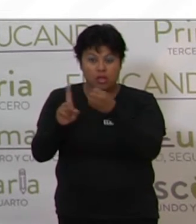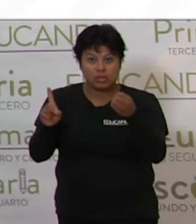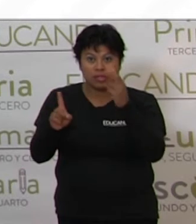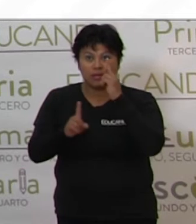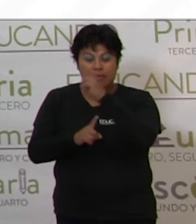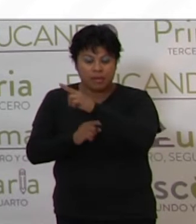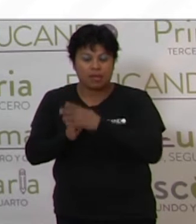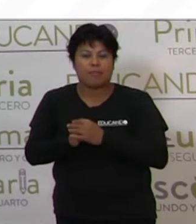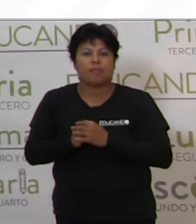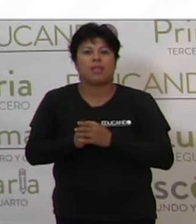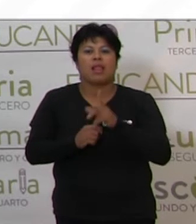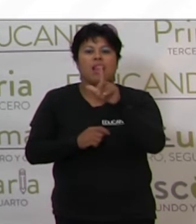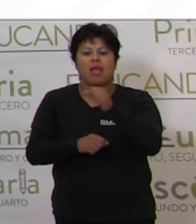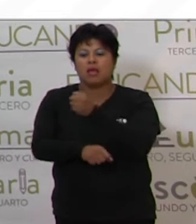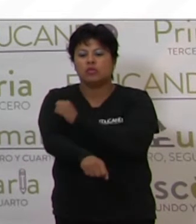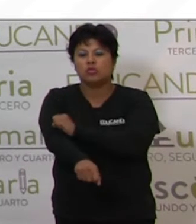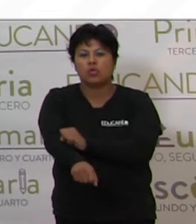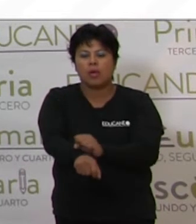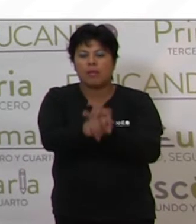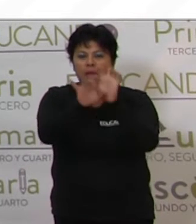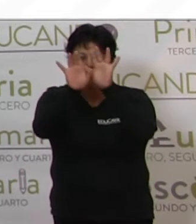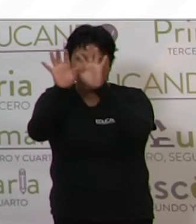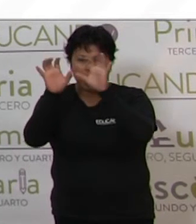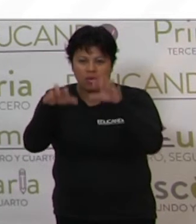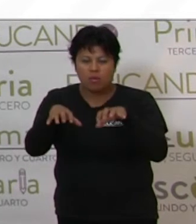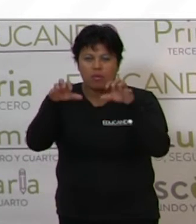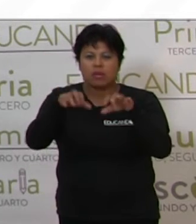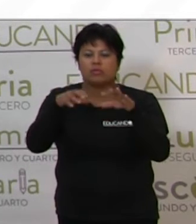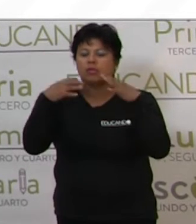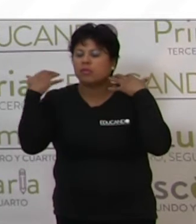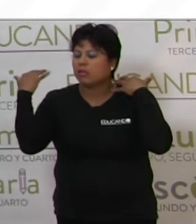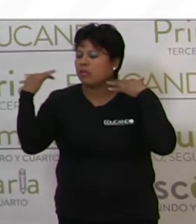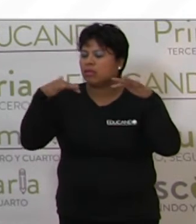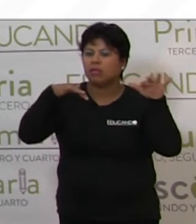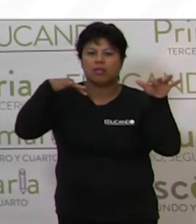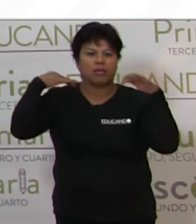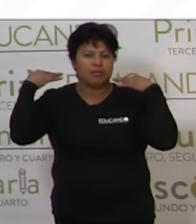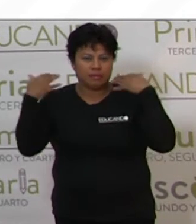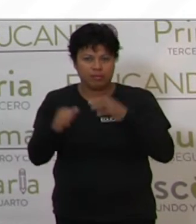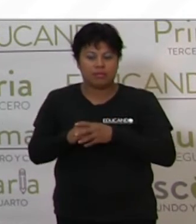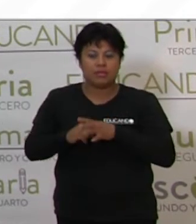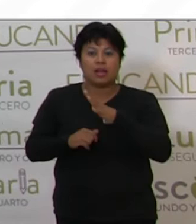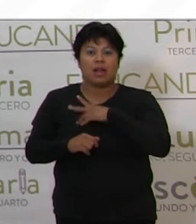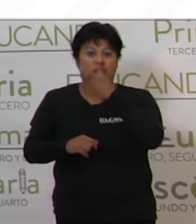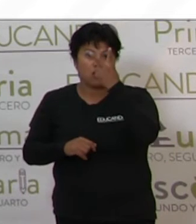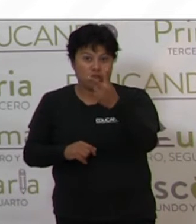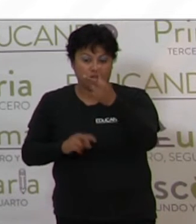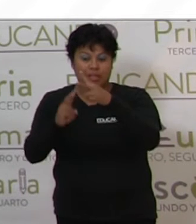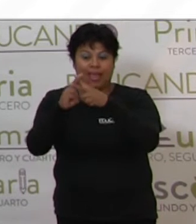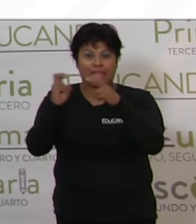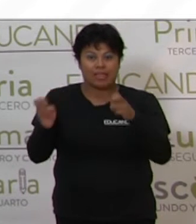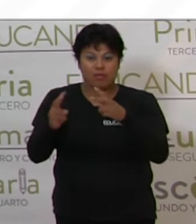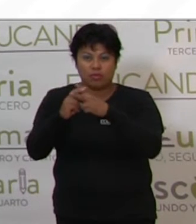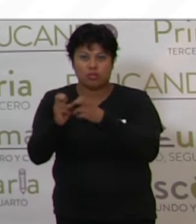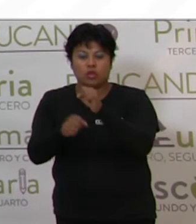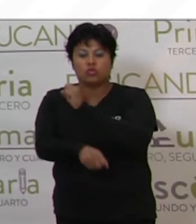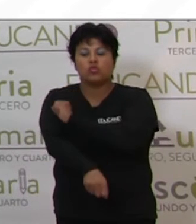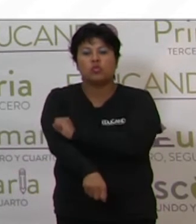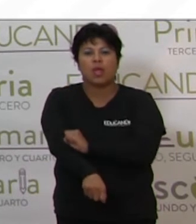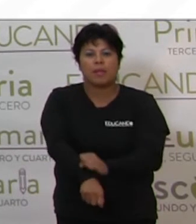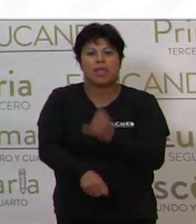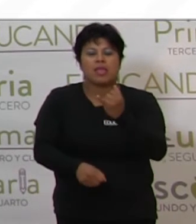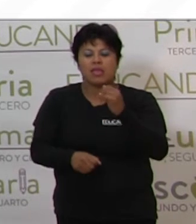tabla dice, la suave brisa movía su cabello agitadamente. Ahí hay dos adjetivos, suave